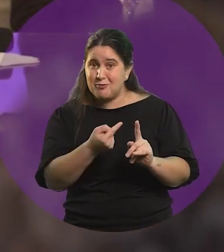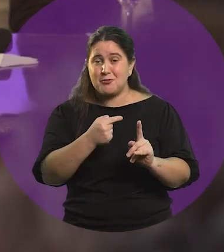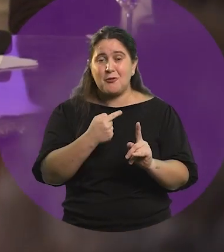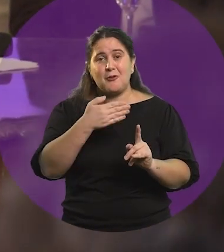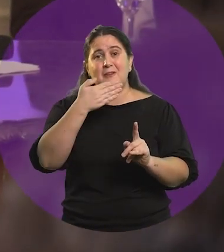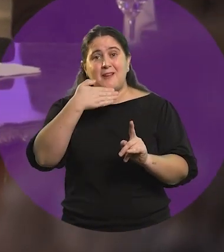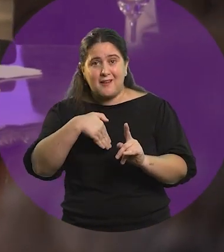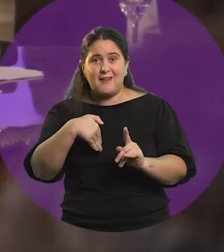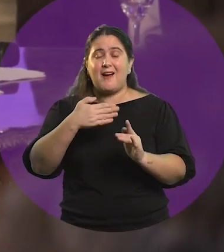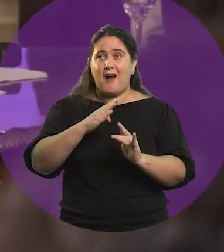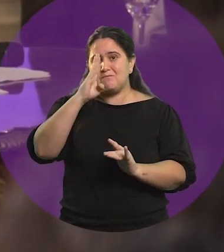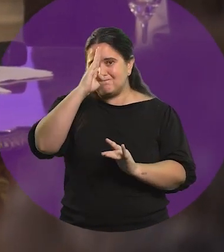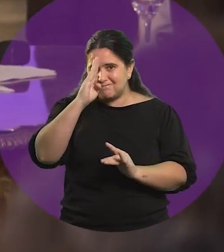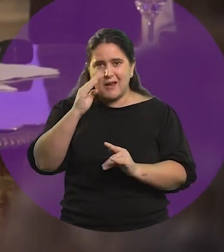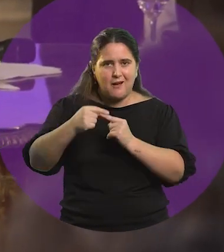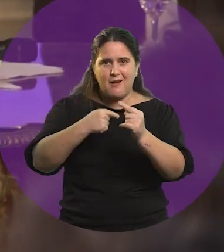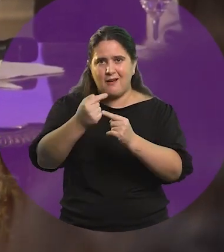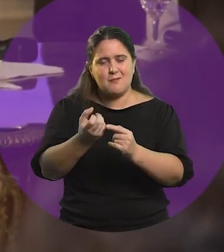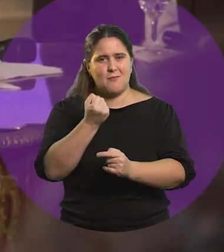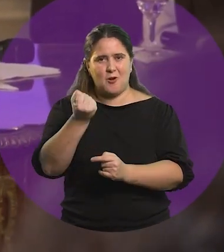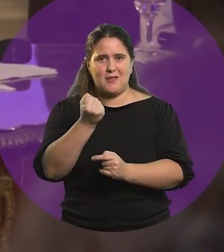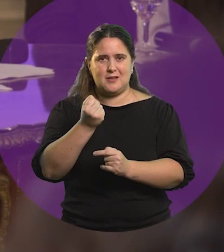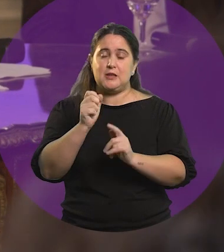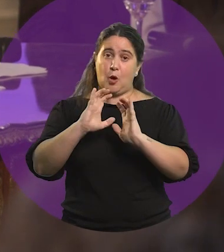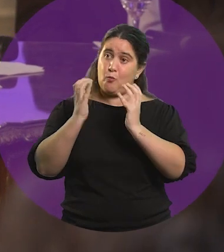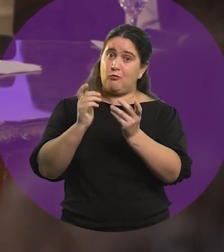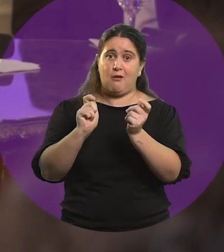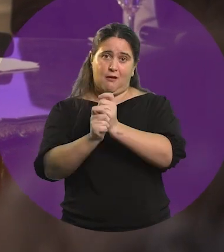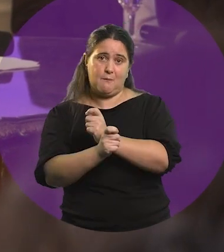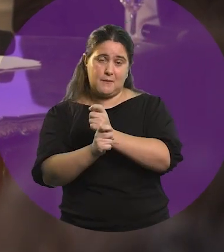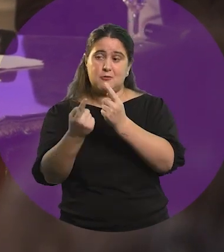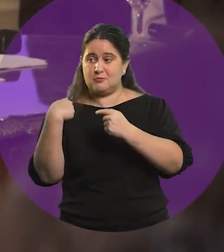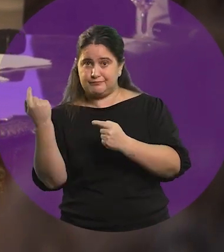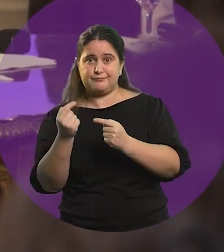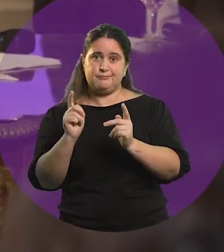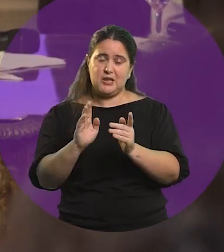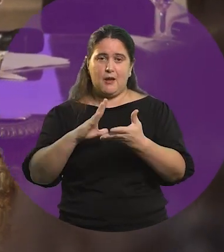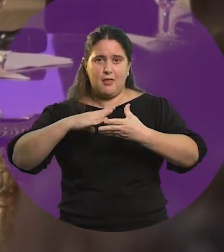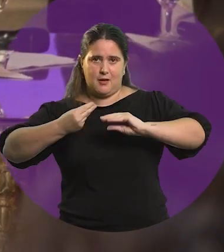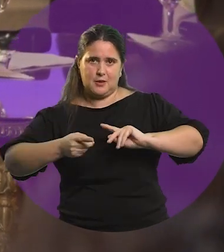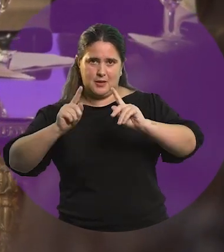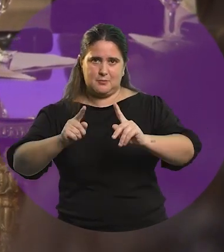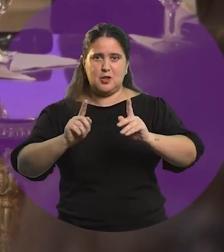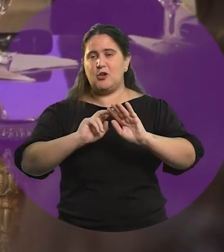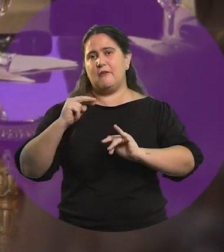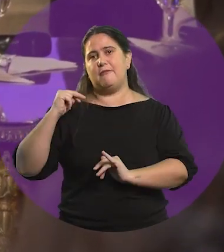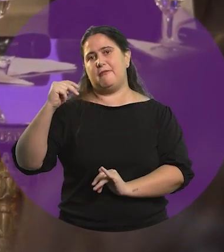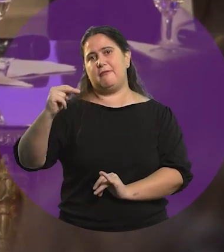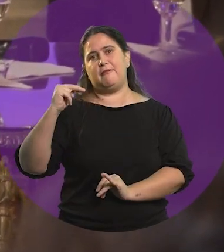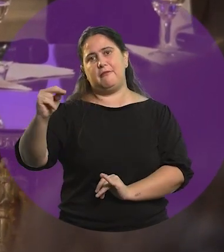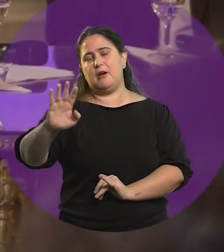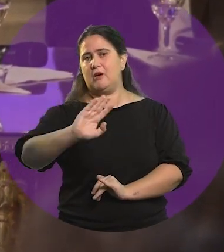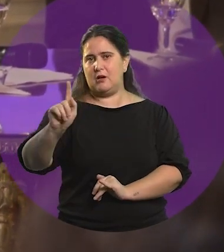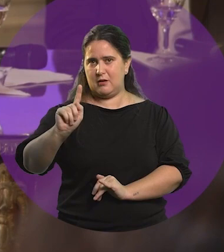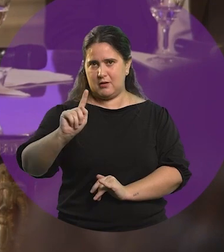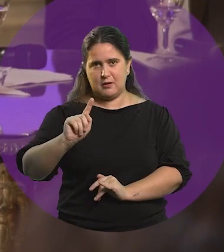nuestras respectivas profesiones tenemos que entender que el mundo cambió y no es aquello que no tenemos que estar